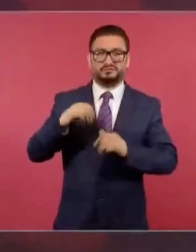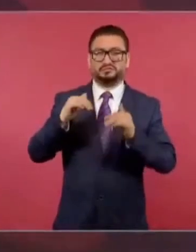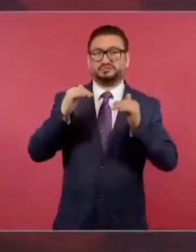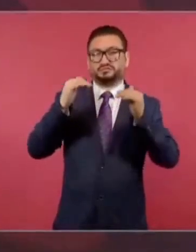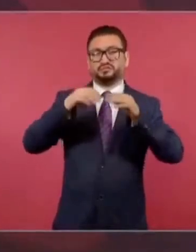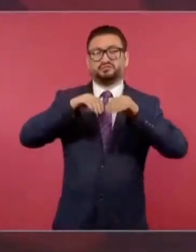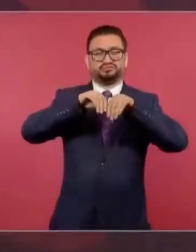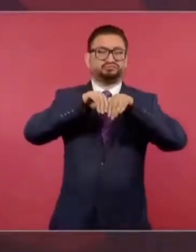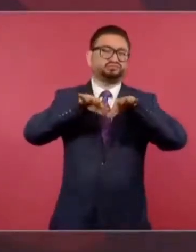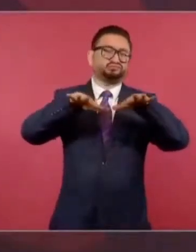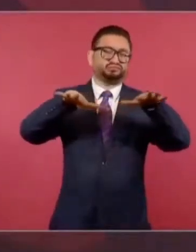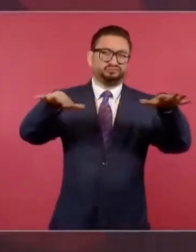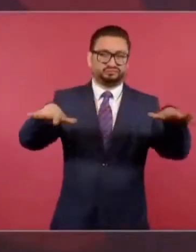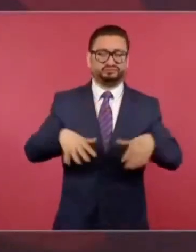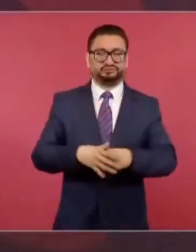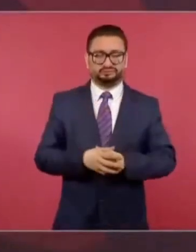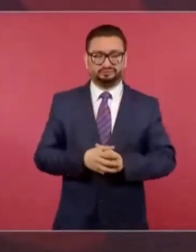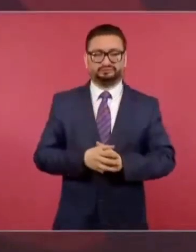magnitudes.